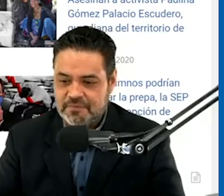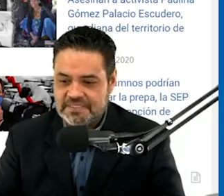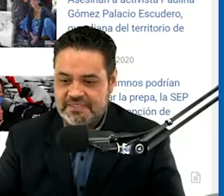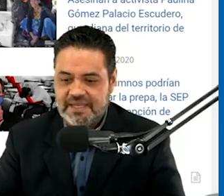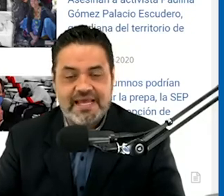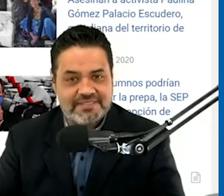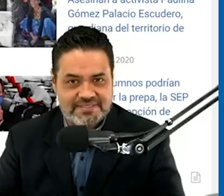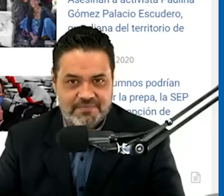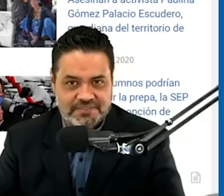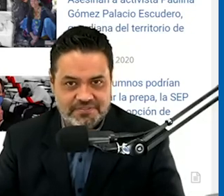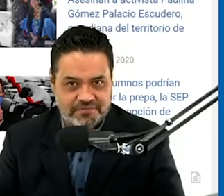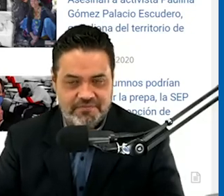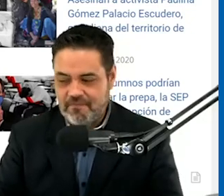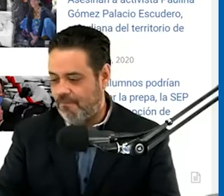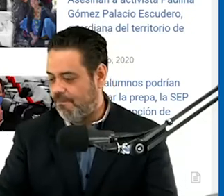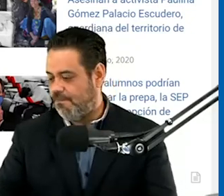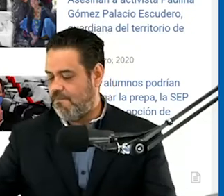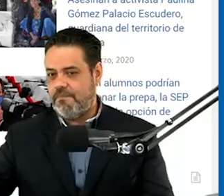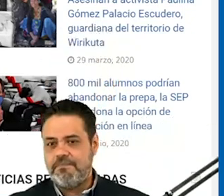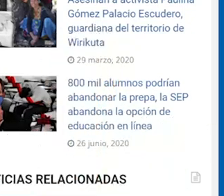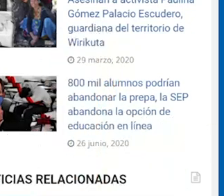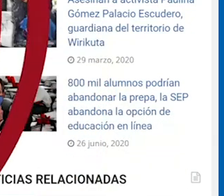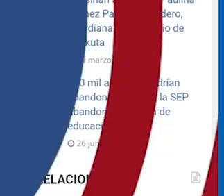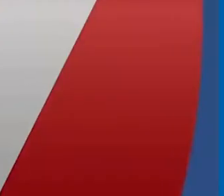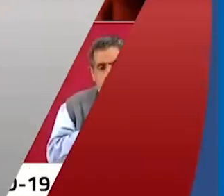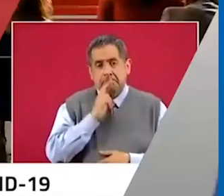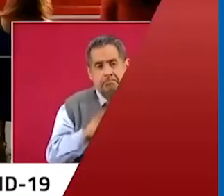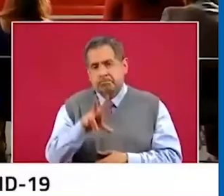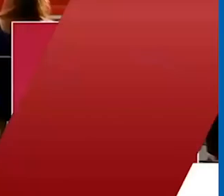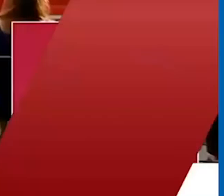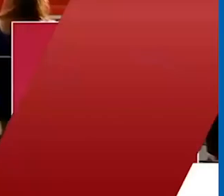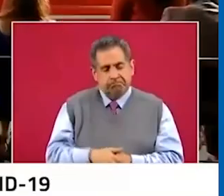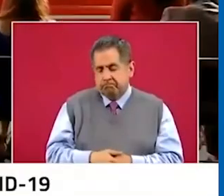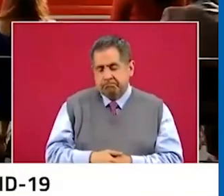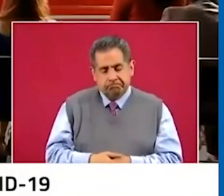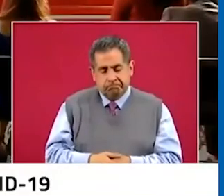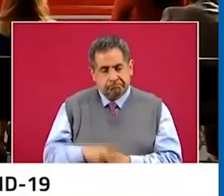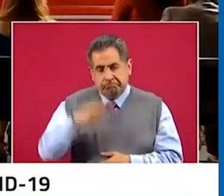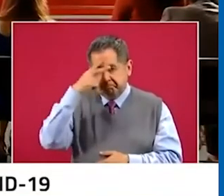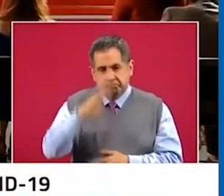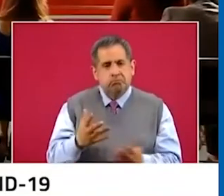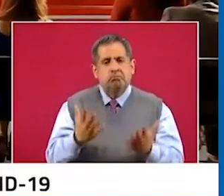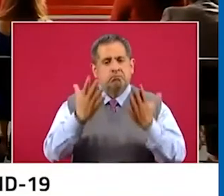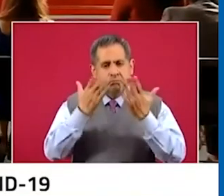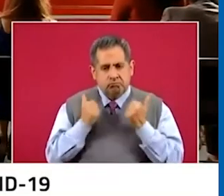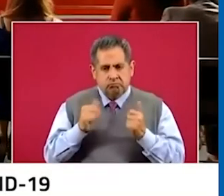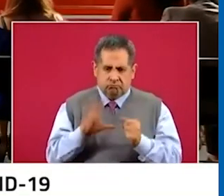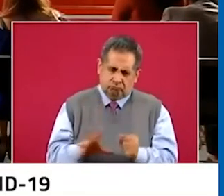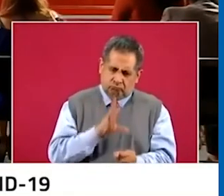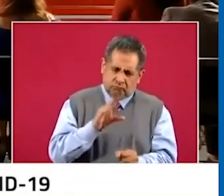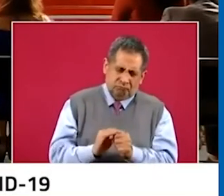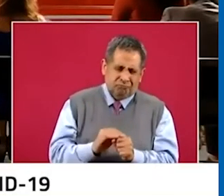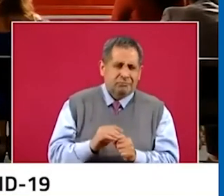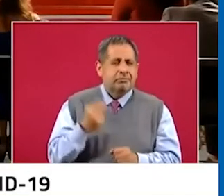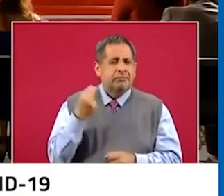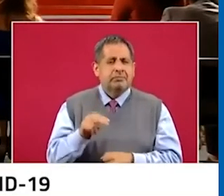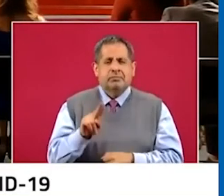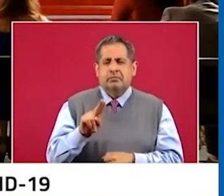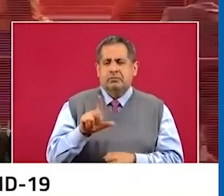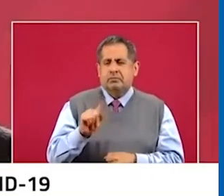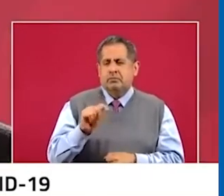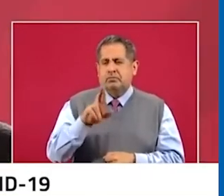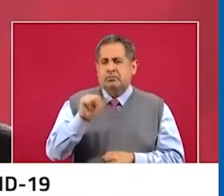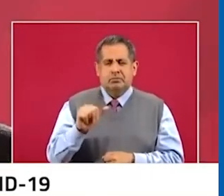el doctor López-Gatell hace esta precisión. No tiene una red de ultracongelación, como no lo